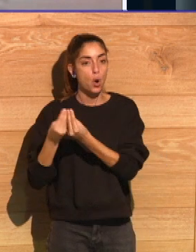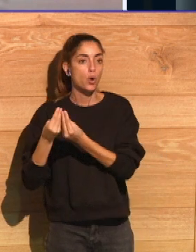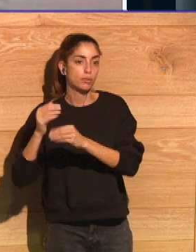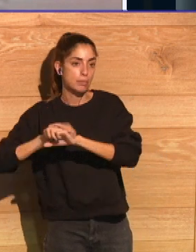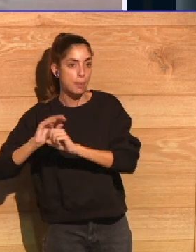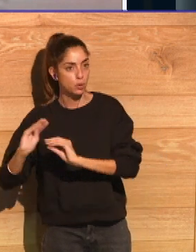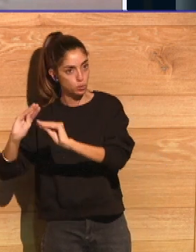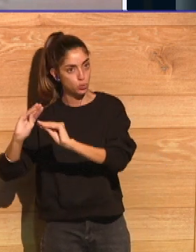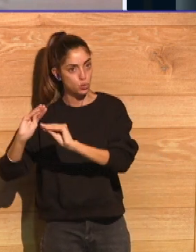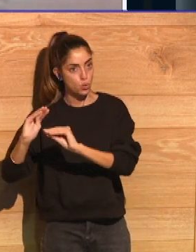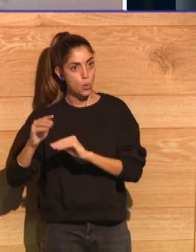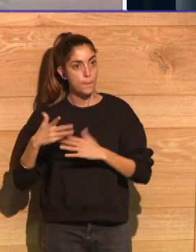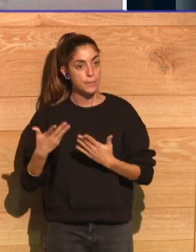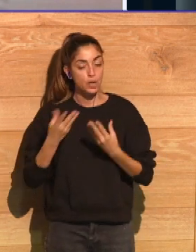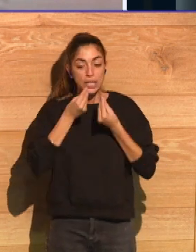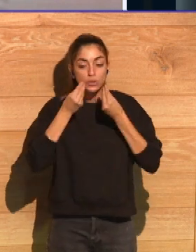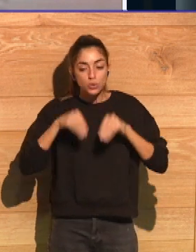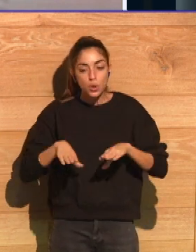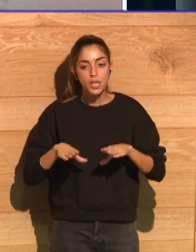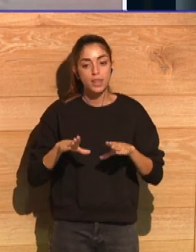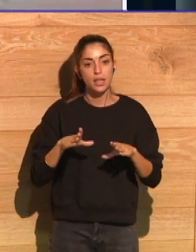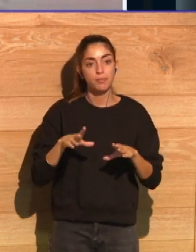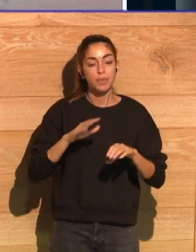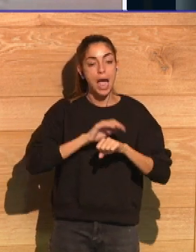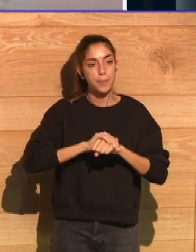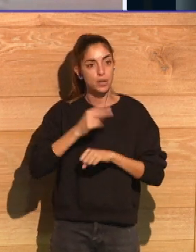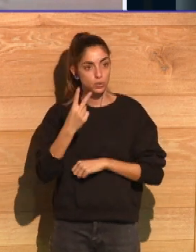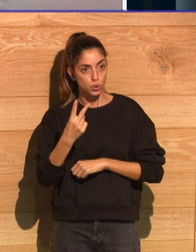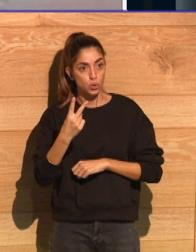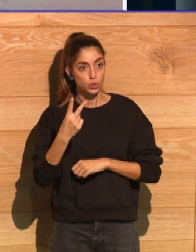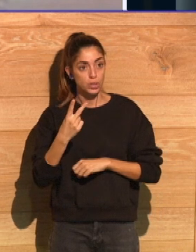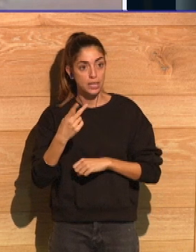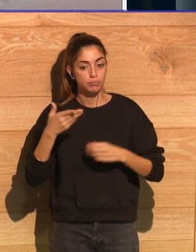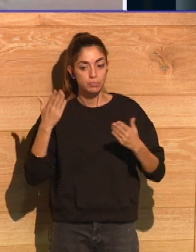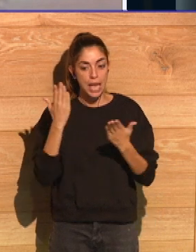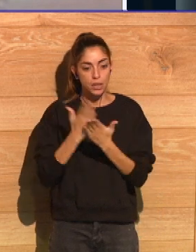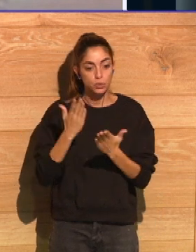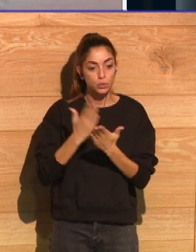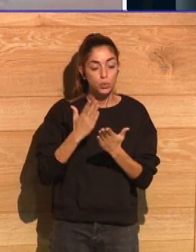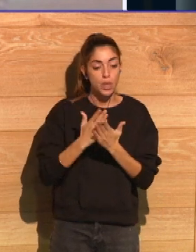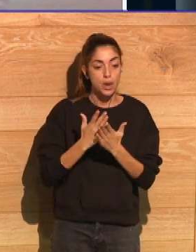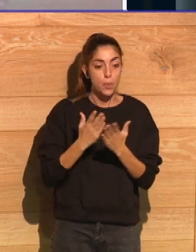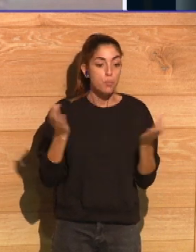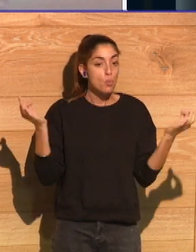estos dos amigos que están estudiando el budismo y están intentando